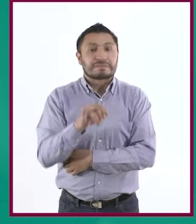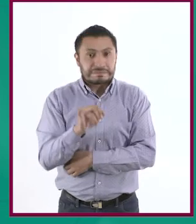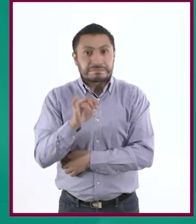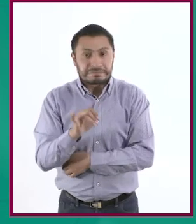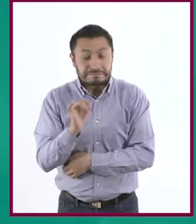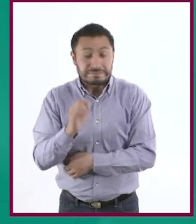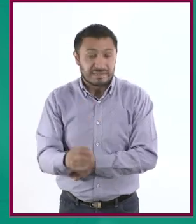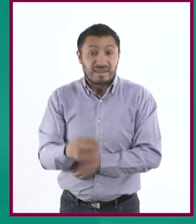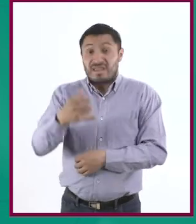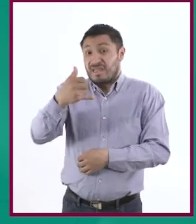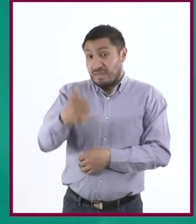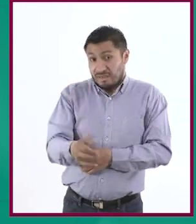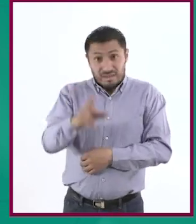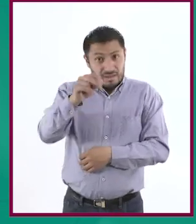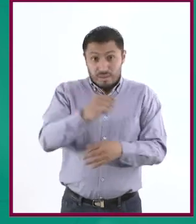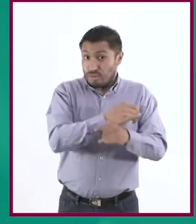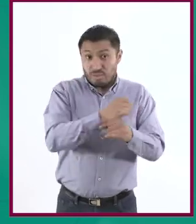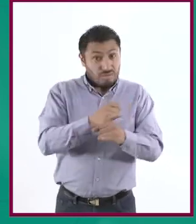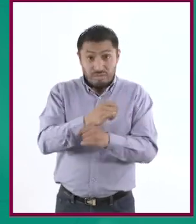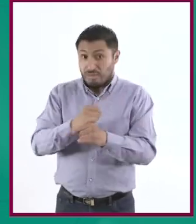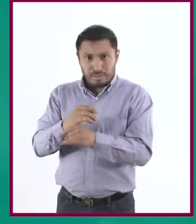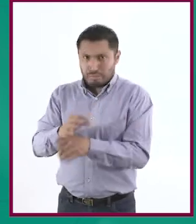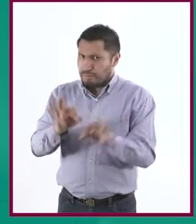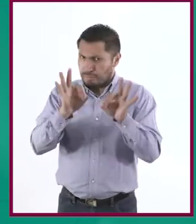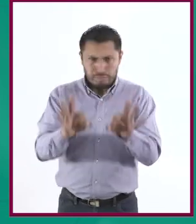está suficientemente investigado,